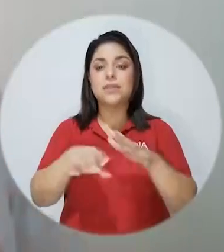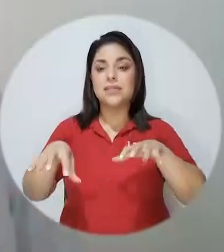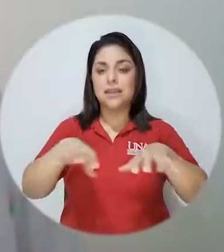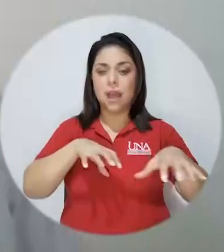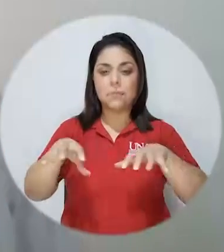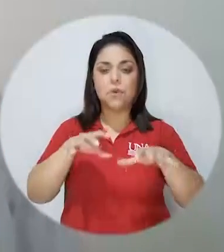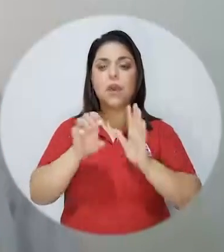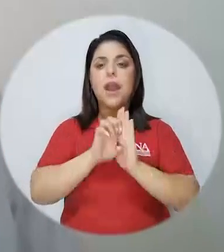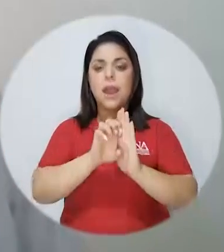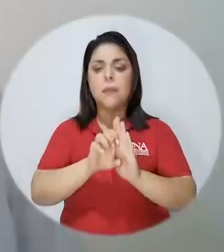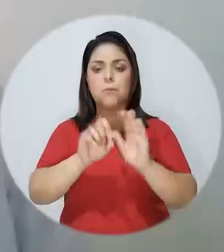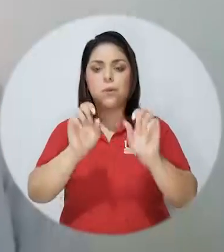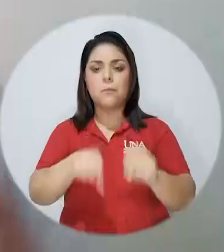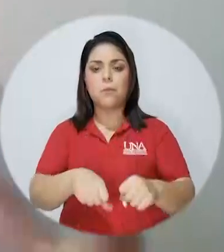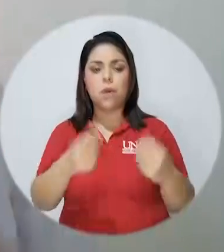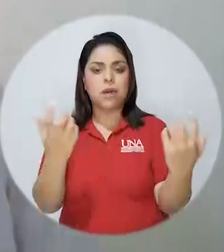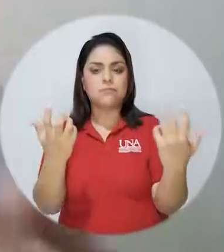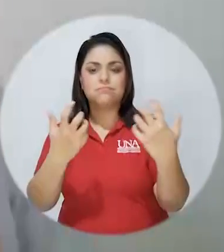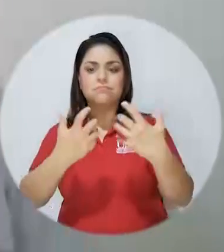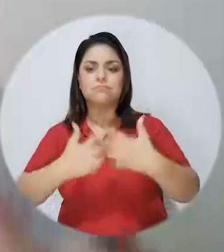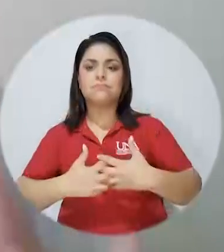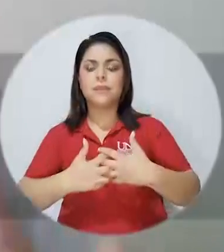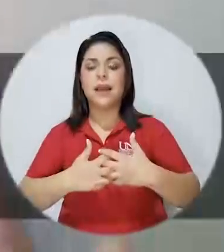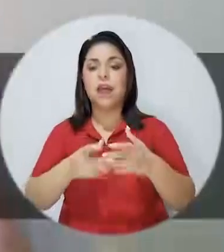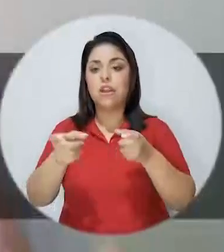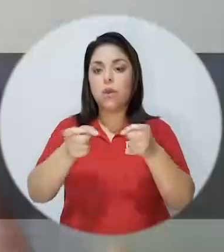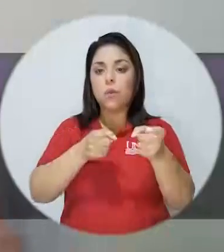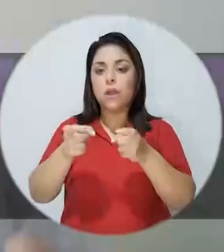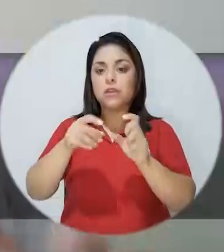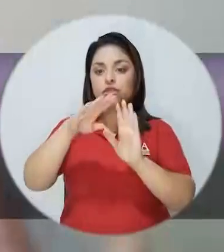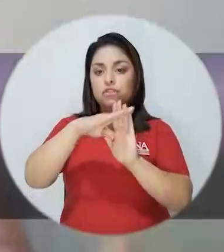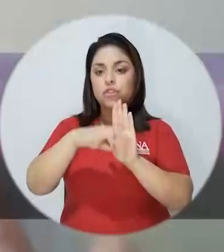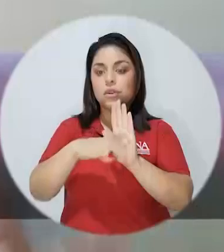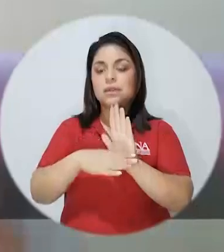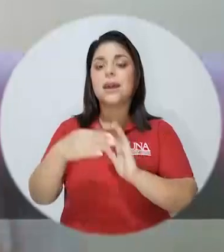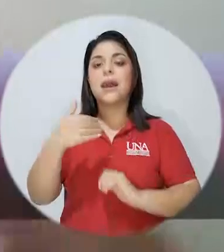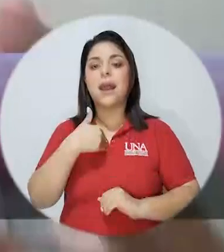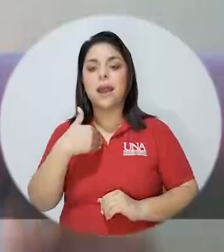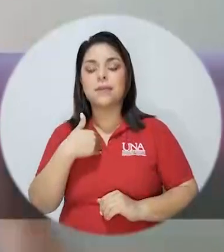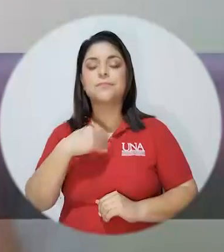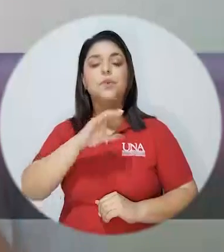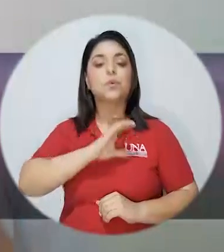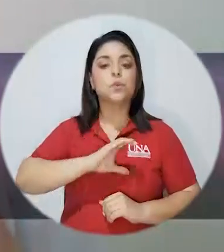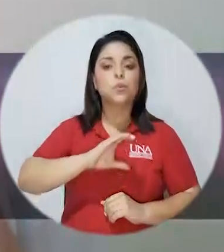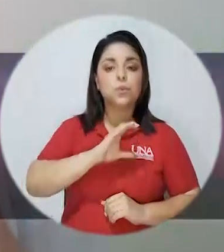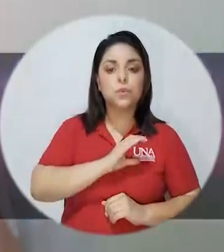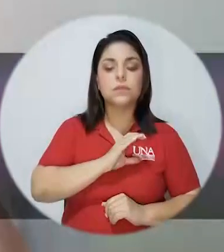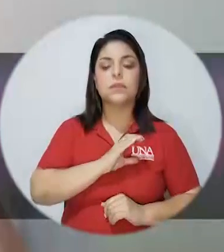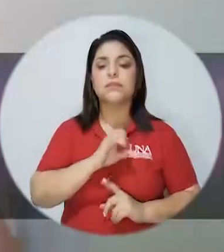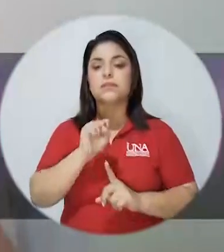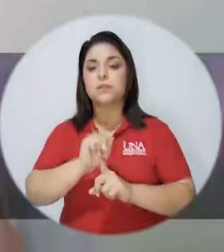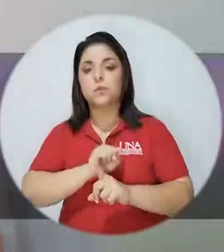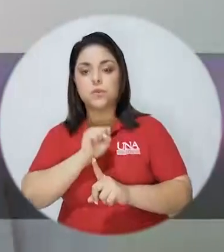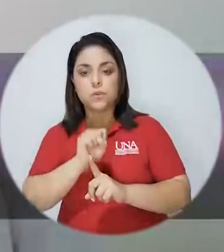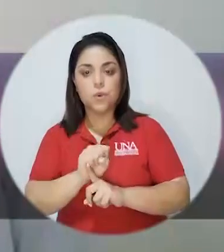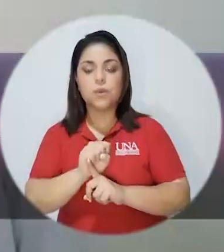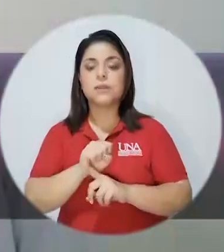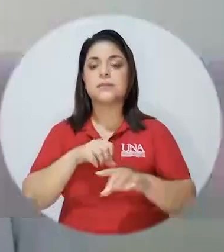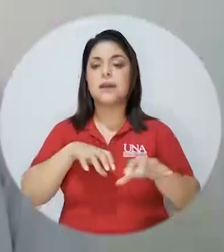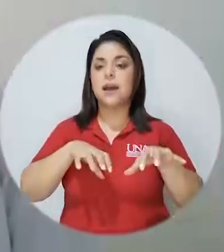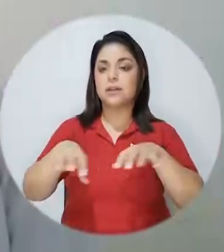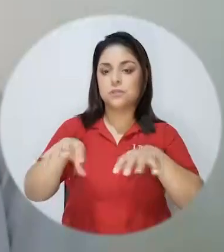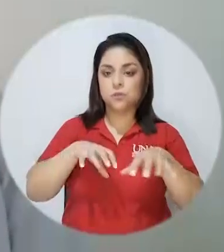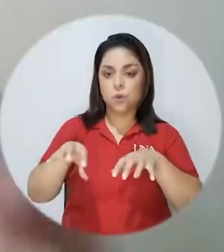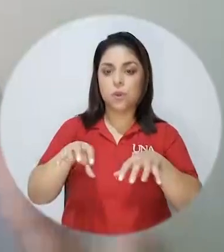la adaptabilidad que tiene a justamente las regulaciones que se tienen que brindar, ¿no? La regulación de las conductas, de las situaciones, de